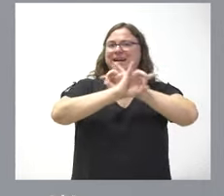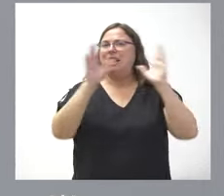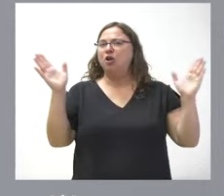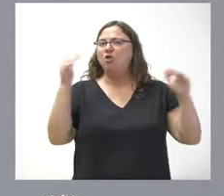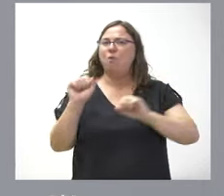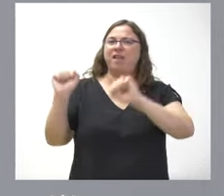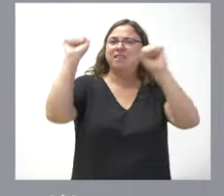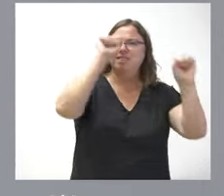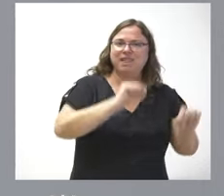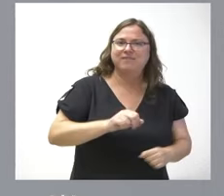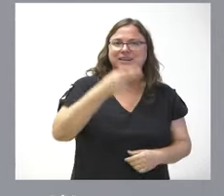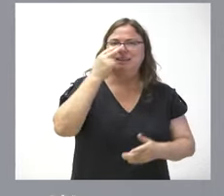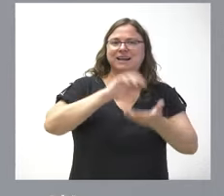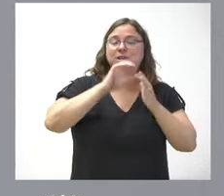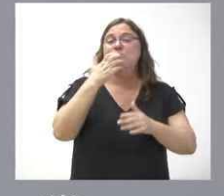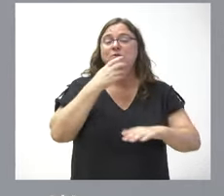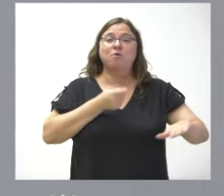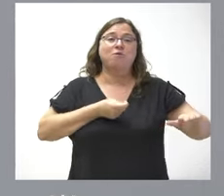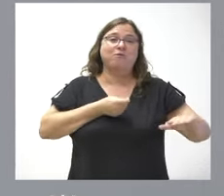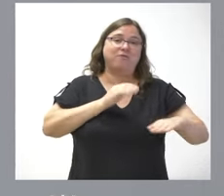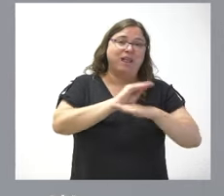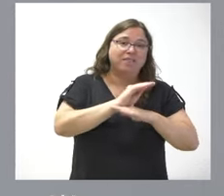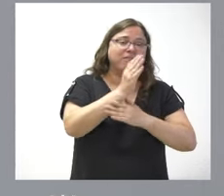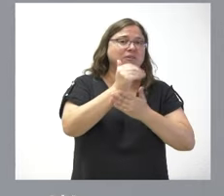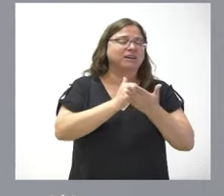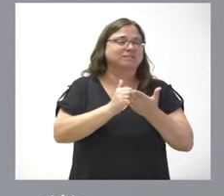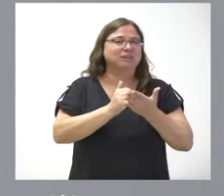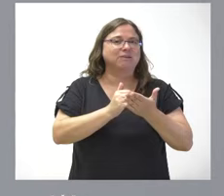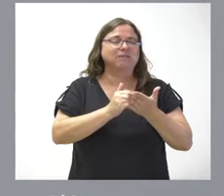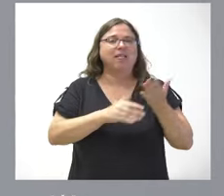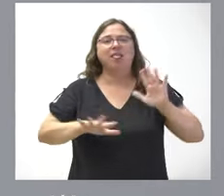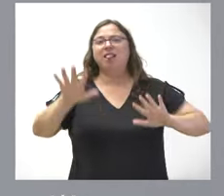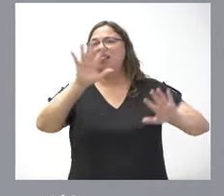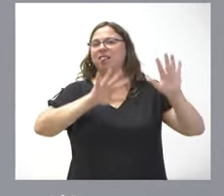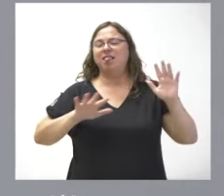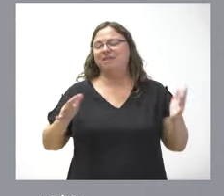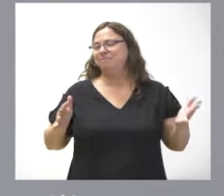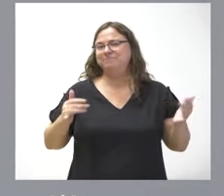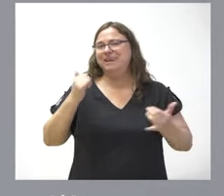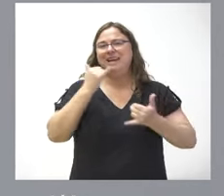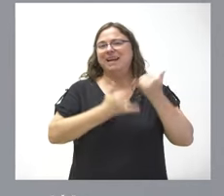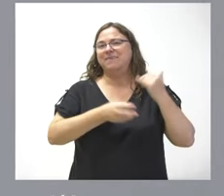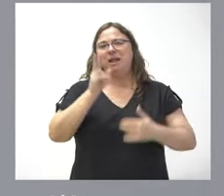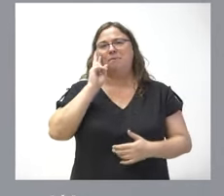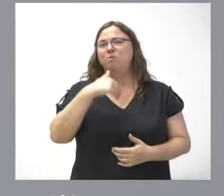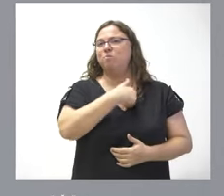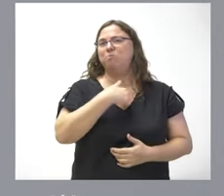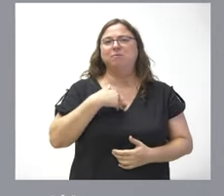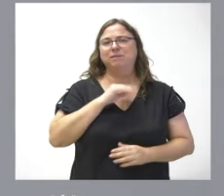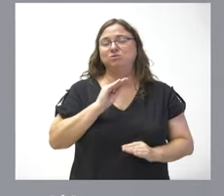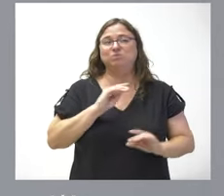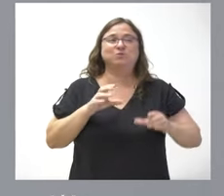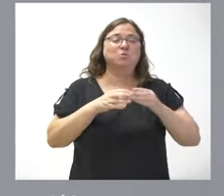como es el tema de la financiación autonómica pues lo que estamos viendo Es un partido socialista y un grupo